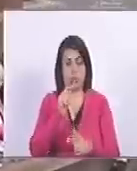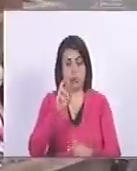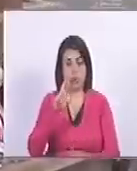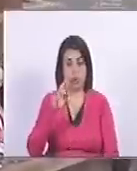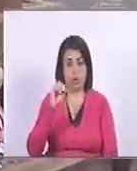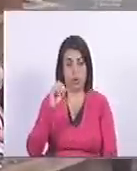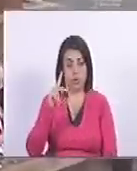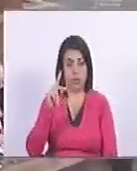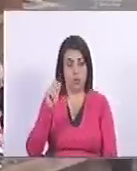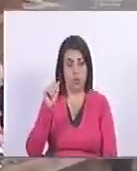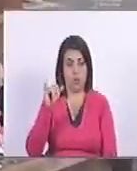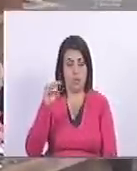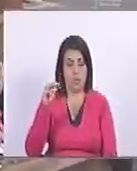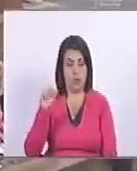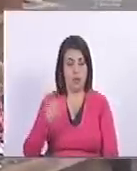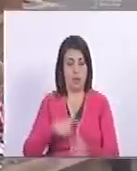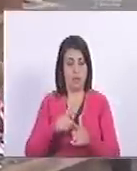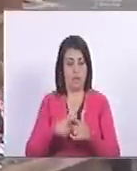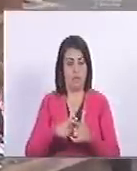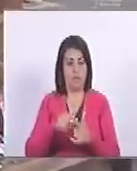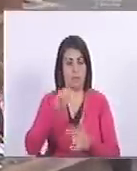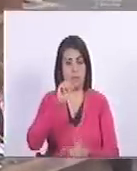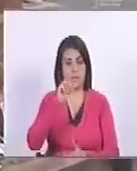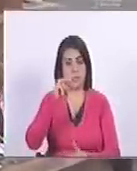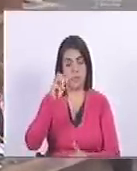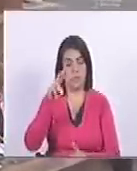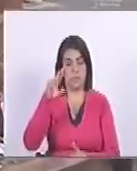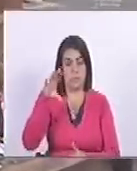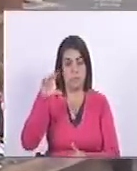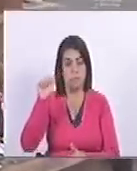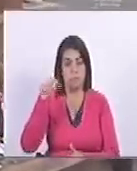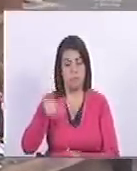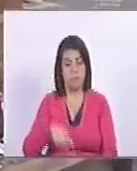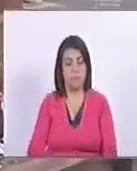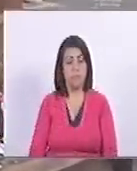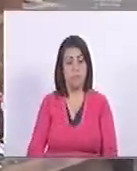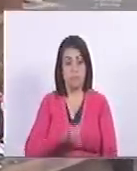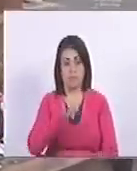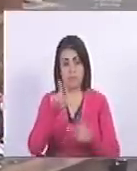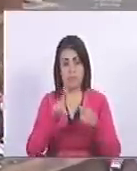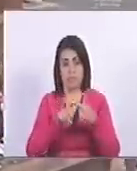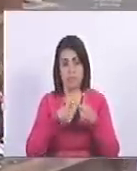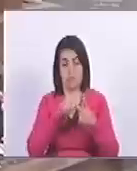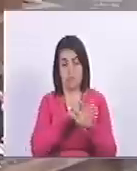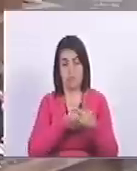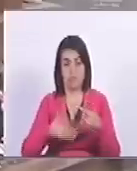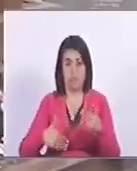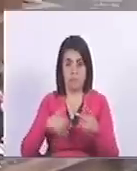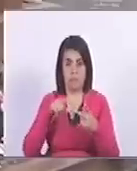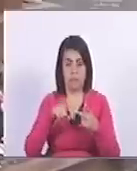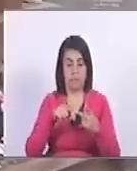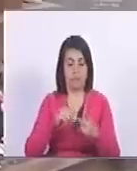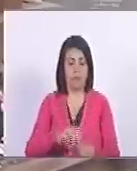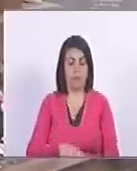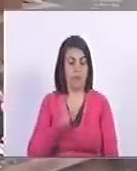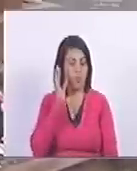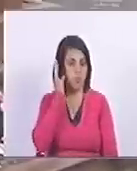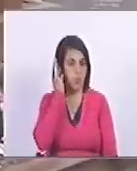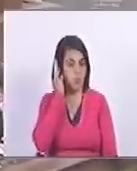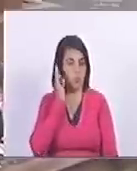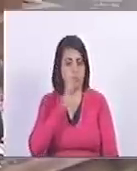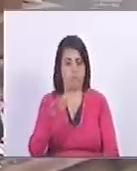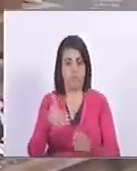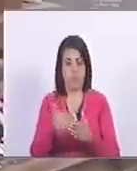vicepresidente de nuestra Asamblea, nuestra querida América, segunda vicepresidenta de nuestra Asamblea,